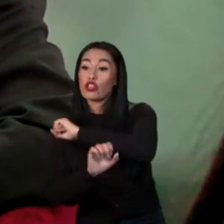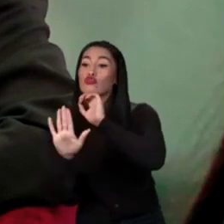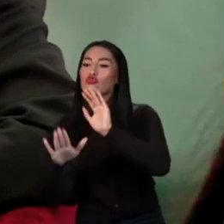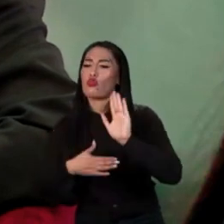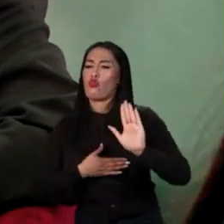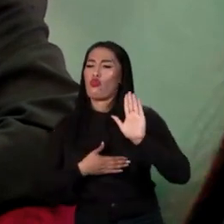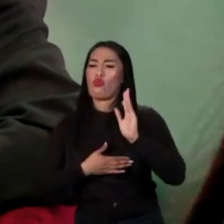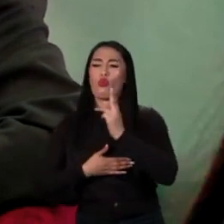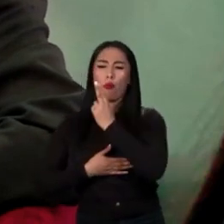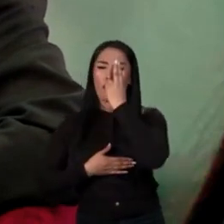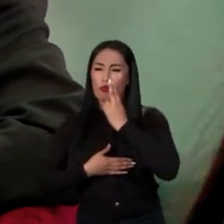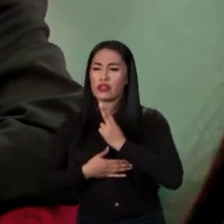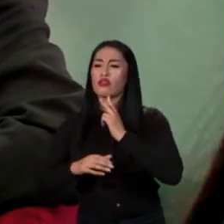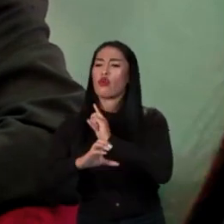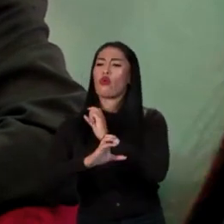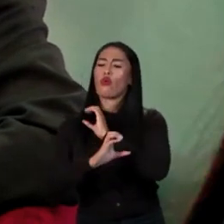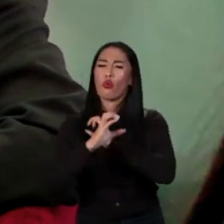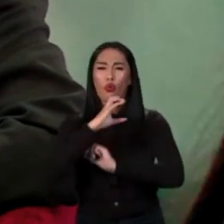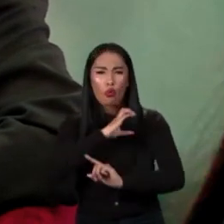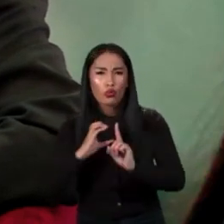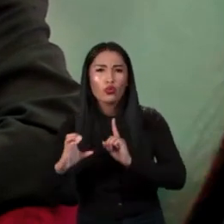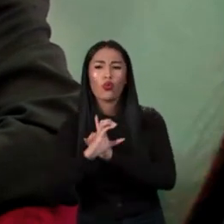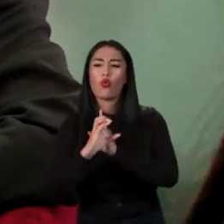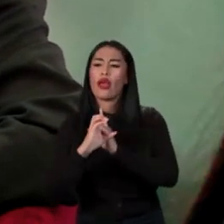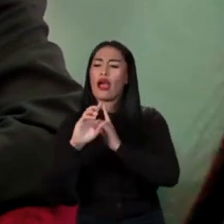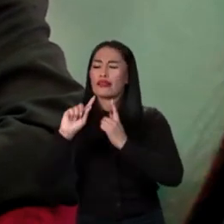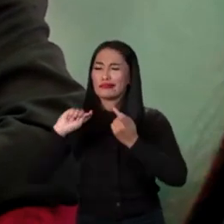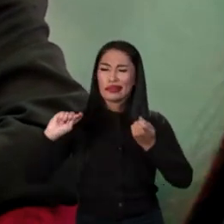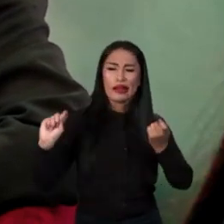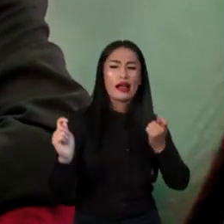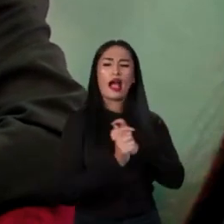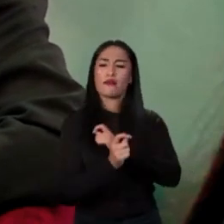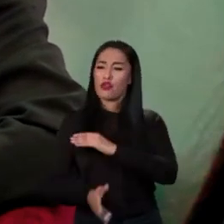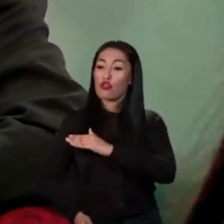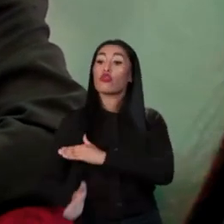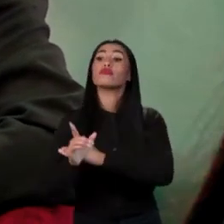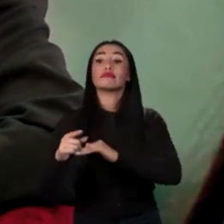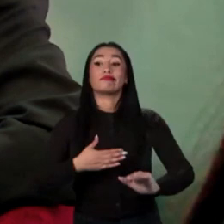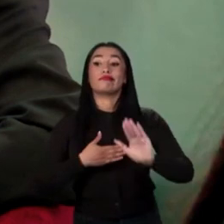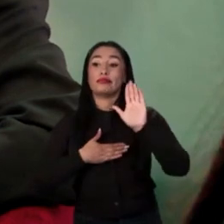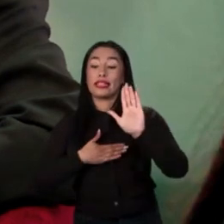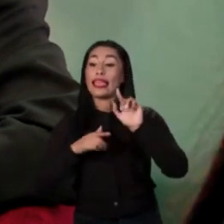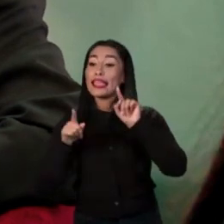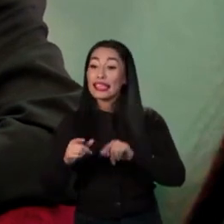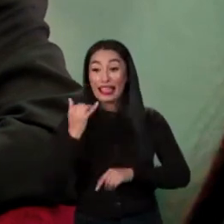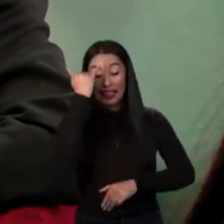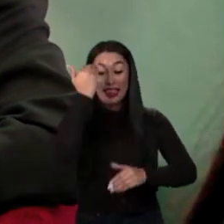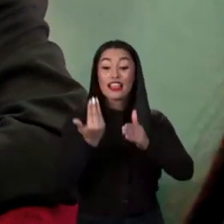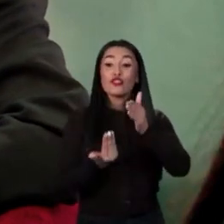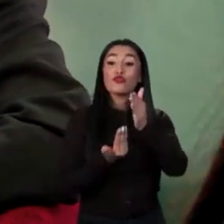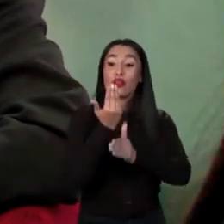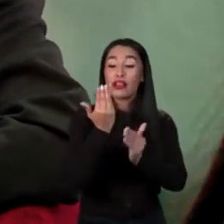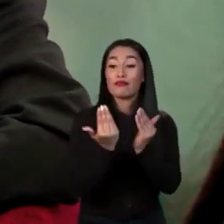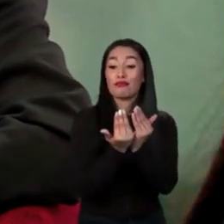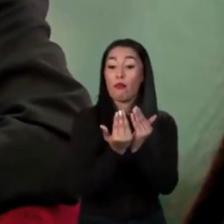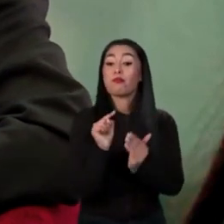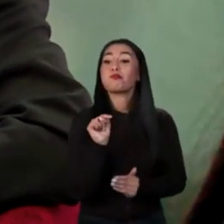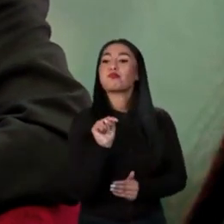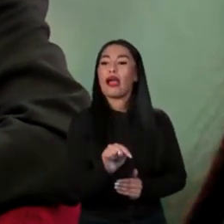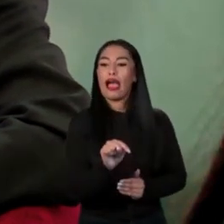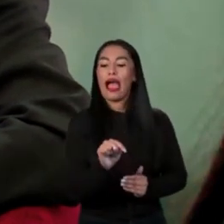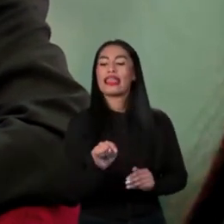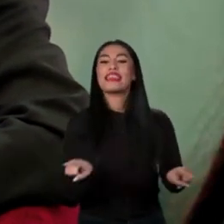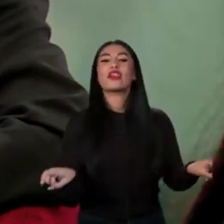una cultura al mejoramiento permanente y encontrar en la innovación educativa los caminos, los vehículos